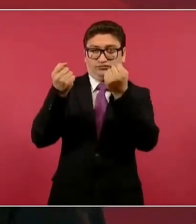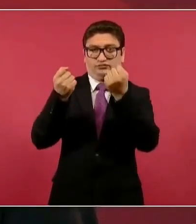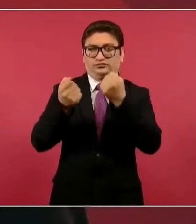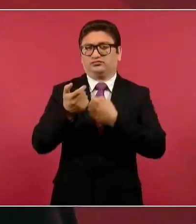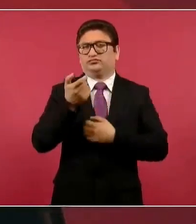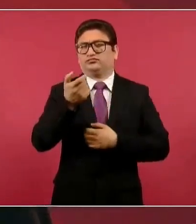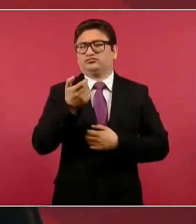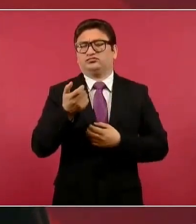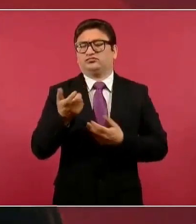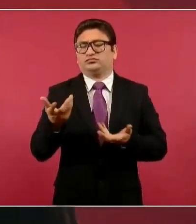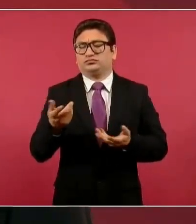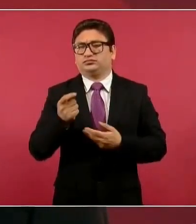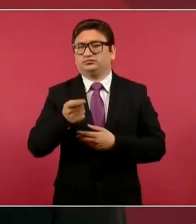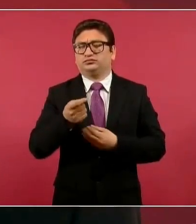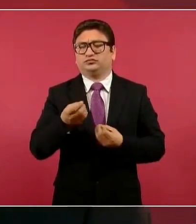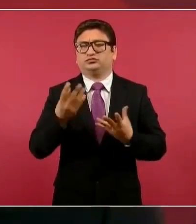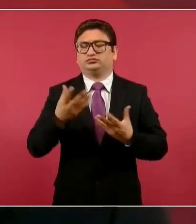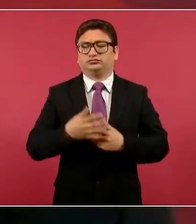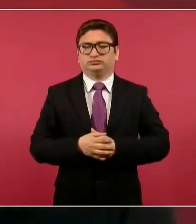significaba